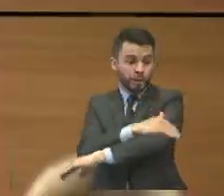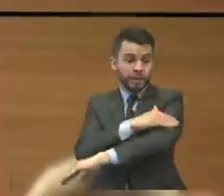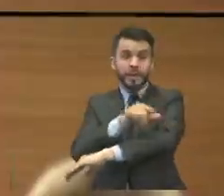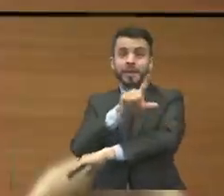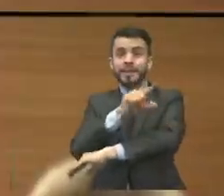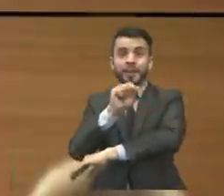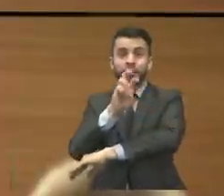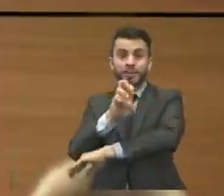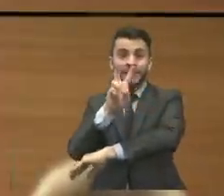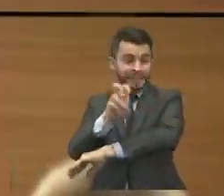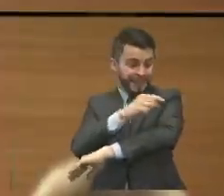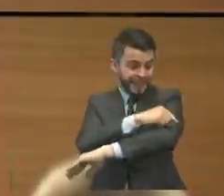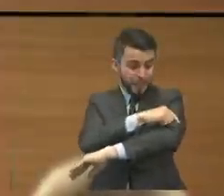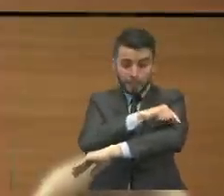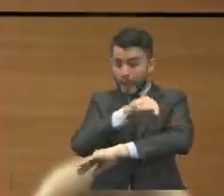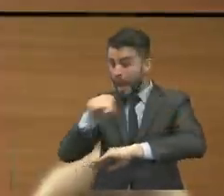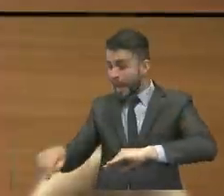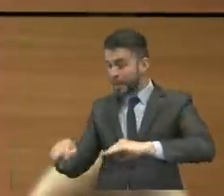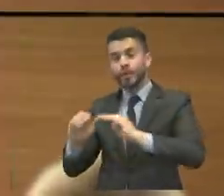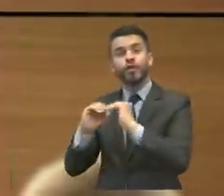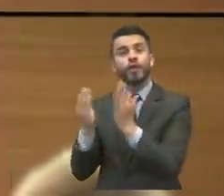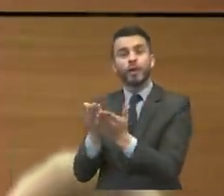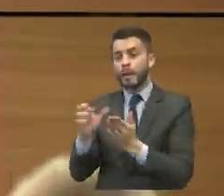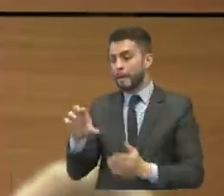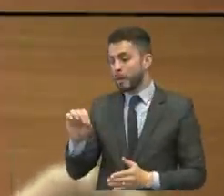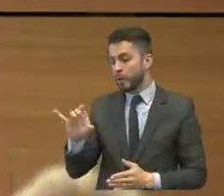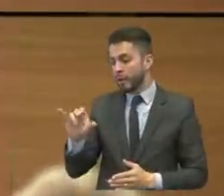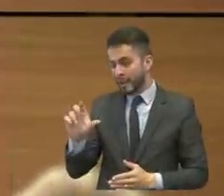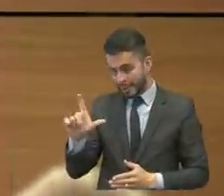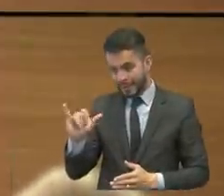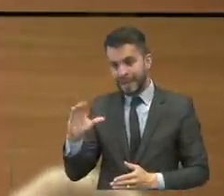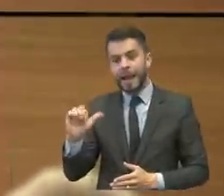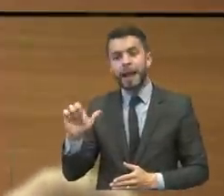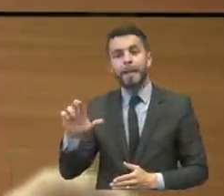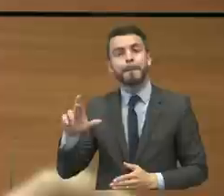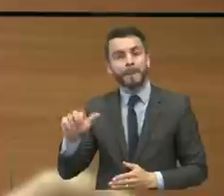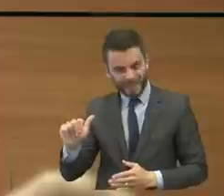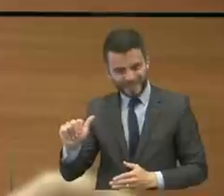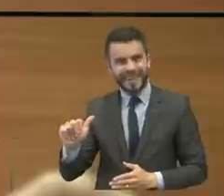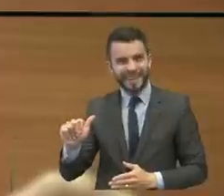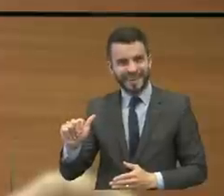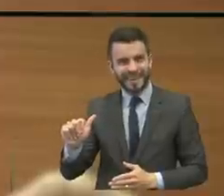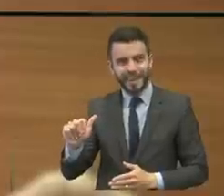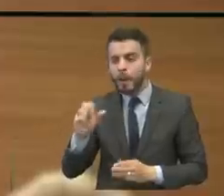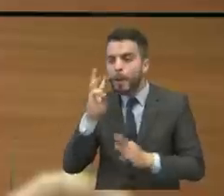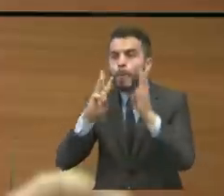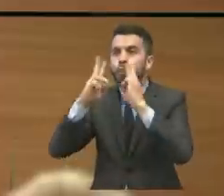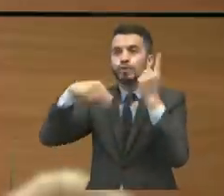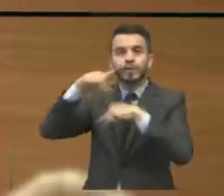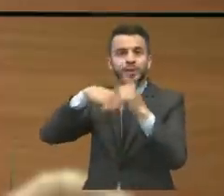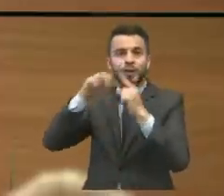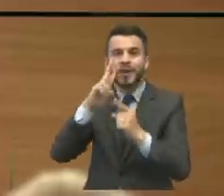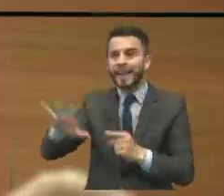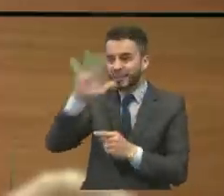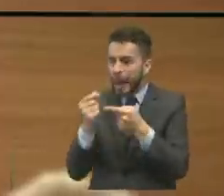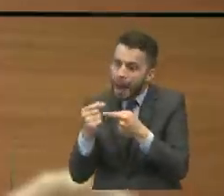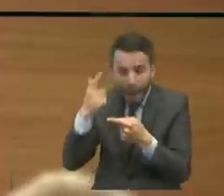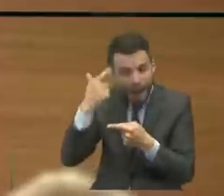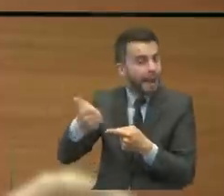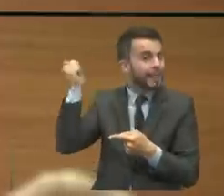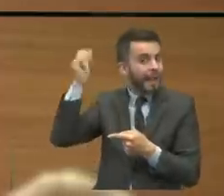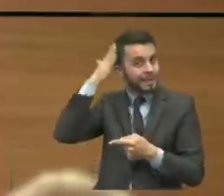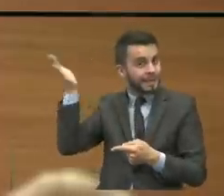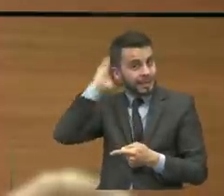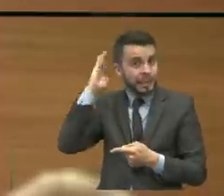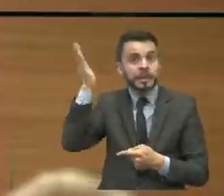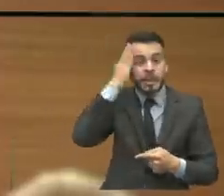venir a estudiar en el Colegio Policarpa Salabarrieta detrás del Museo Nacional y demorarse 2 horas. Yo sé qué es